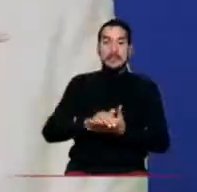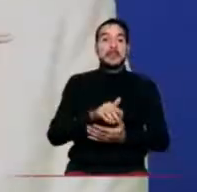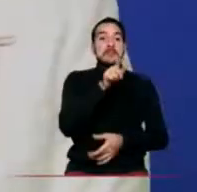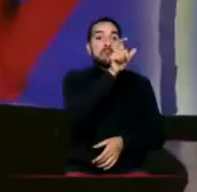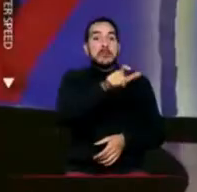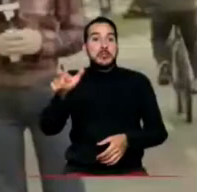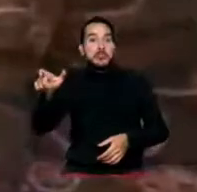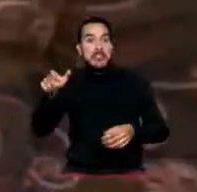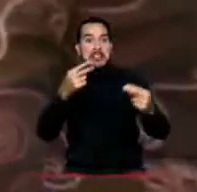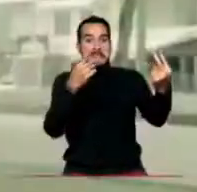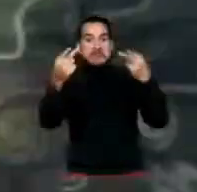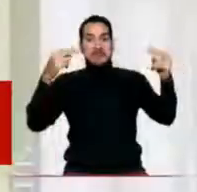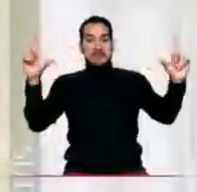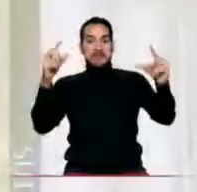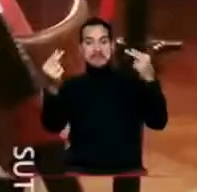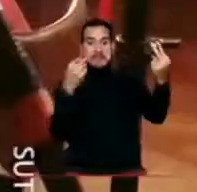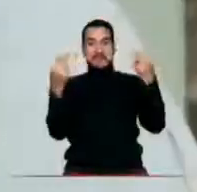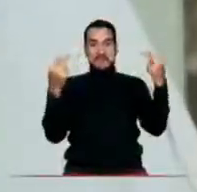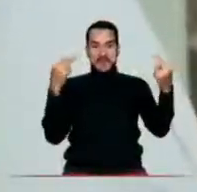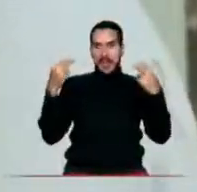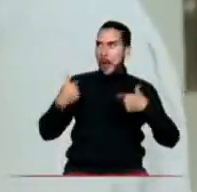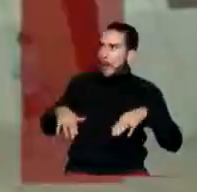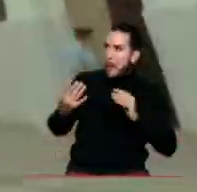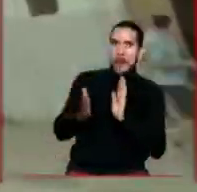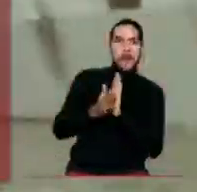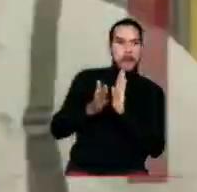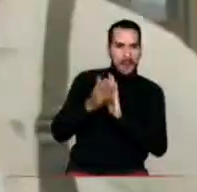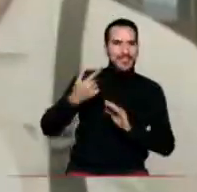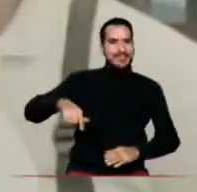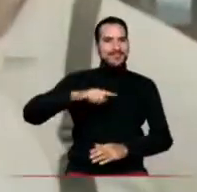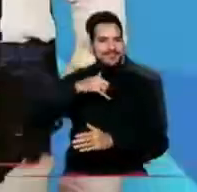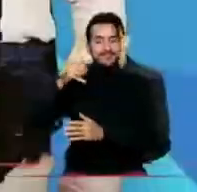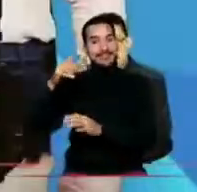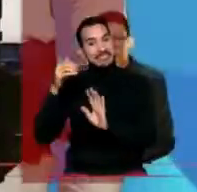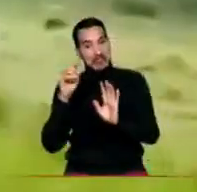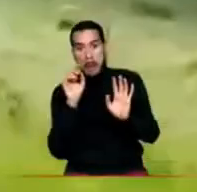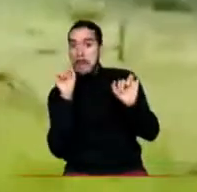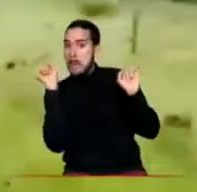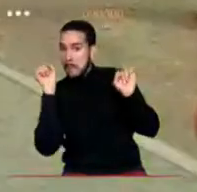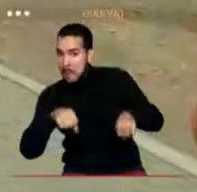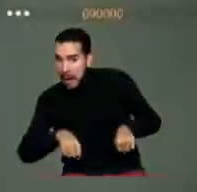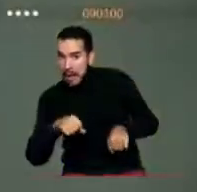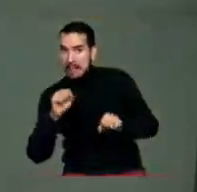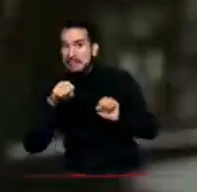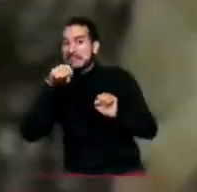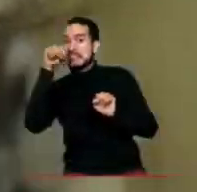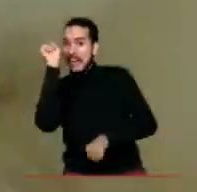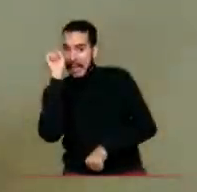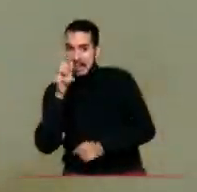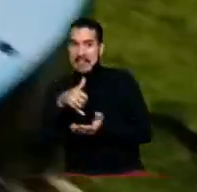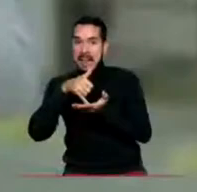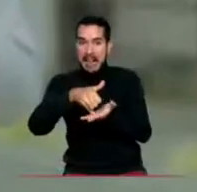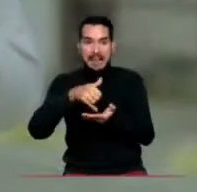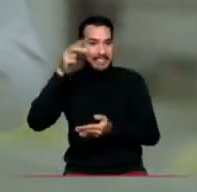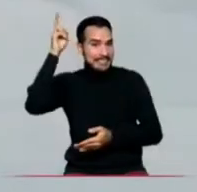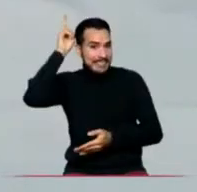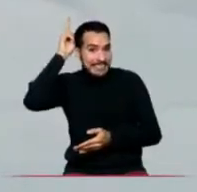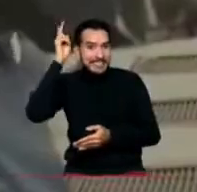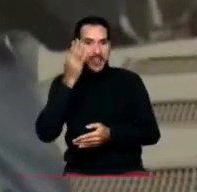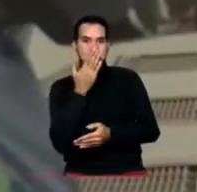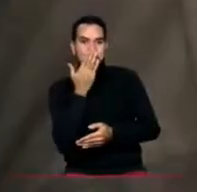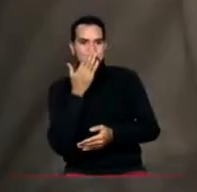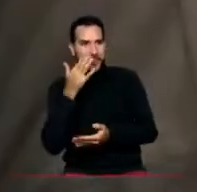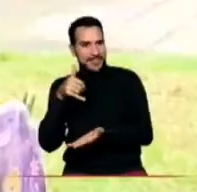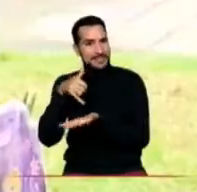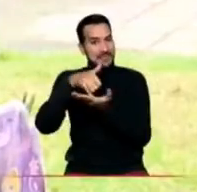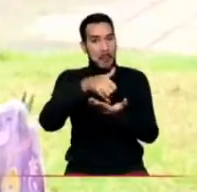por la nominación de Telepacífico Noticias a los premios India Catalina. ¿Pero ya votaron por nosotros? Bueno, la verdad es que a mí me gustan mucho las noticias porque